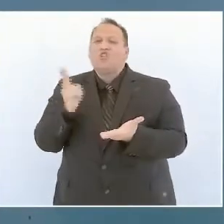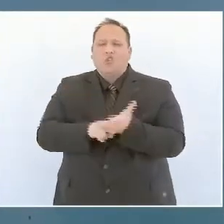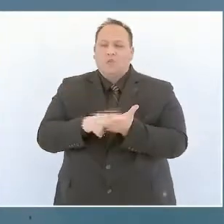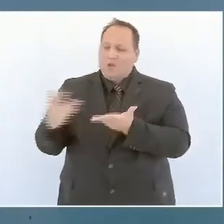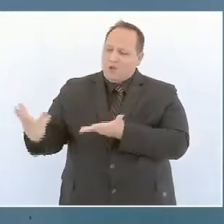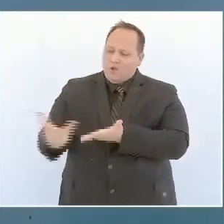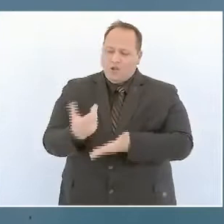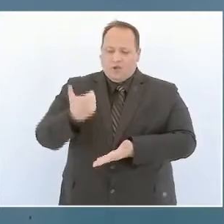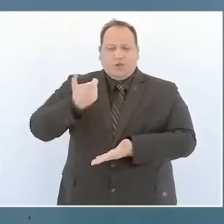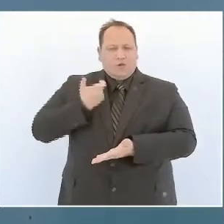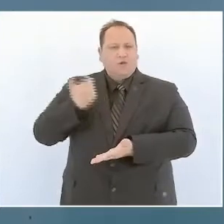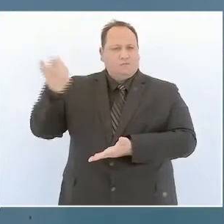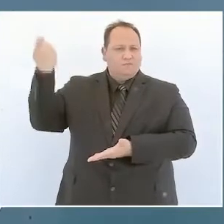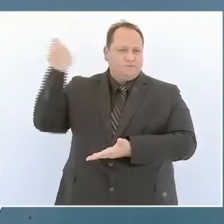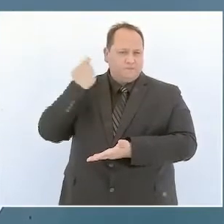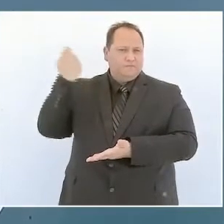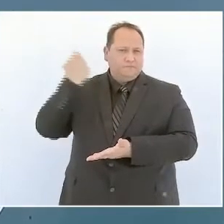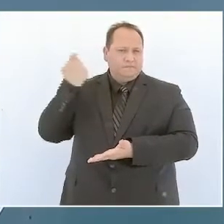actualidad.